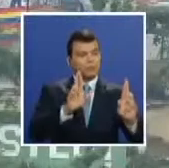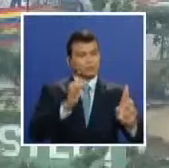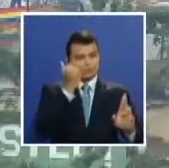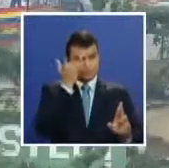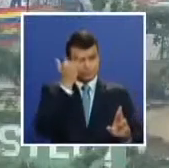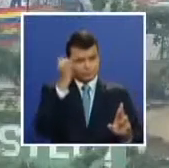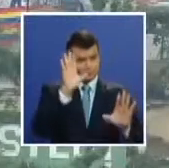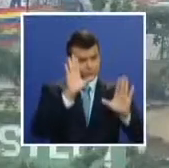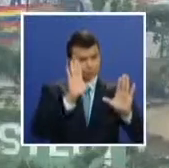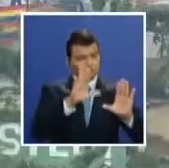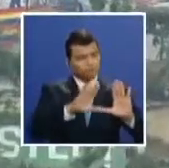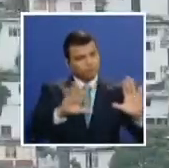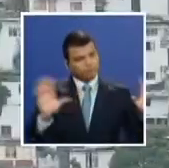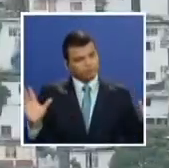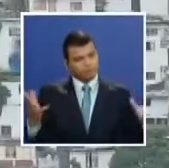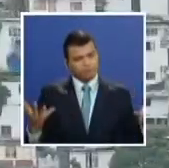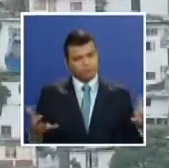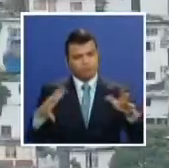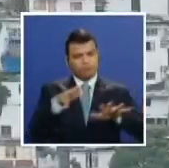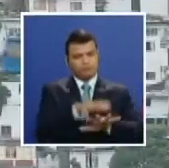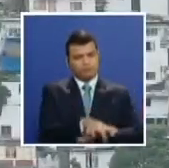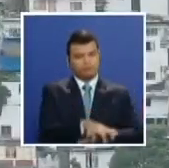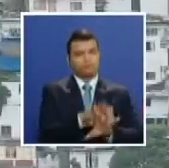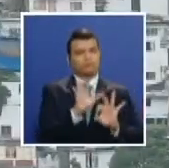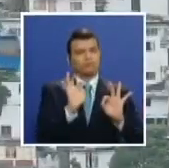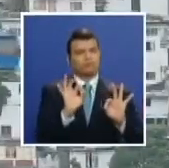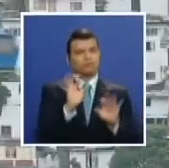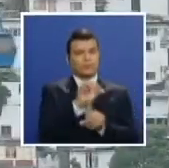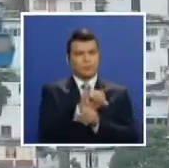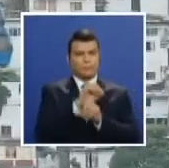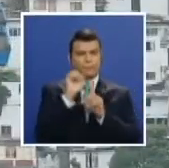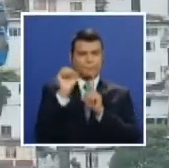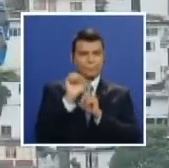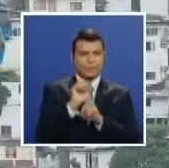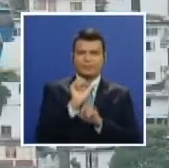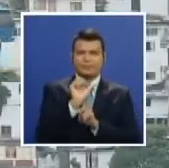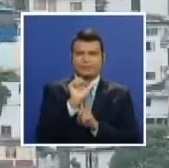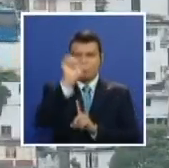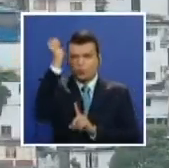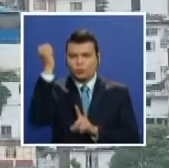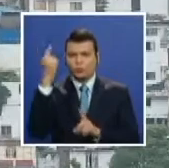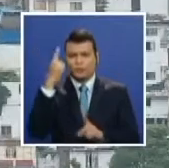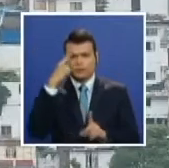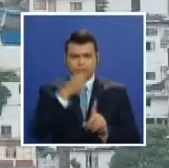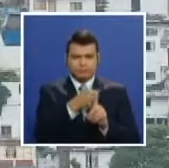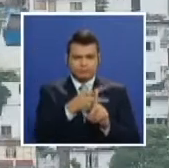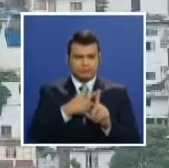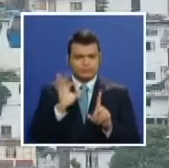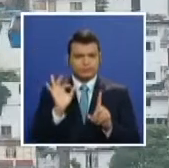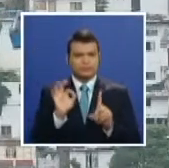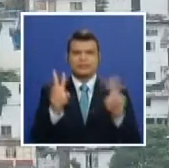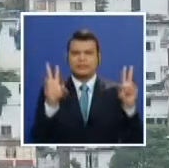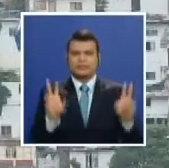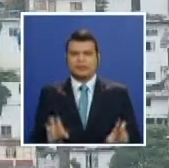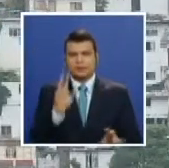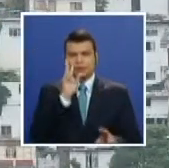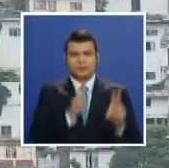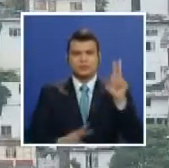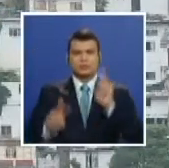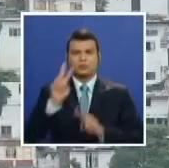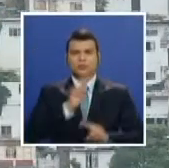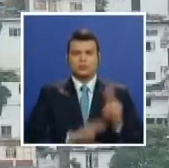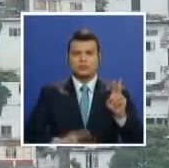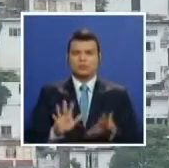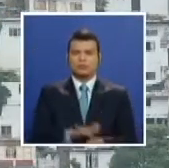iniciativa de transporte también integre de manera social que genere otro tipo de impactos a nivel del turismo a nivel del